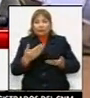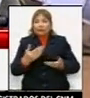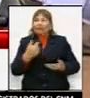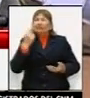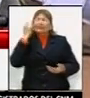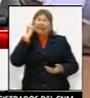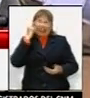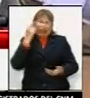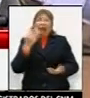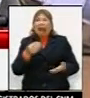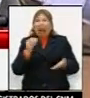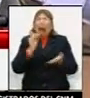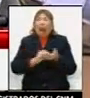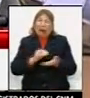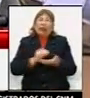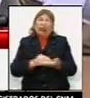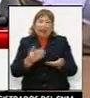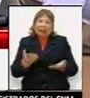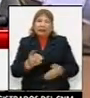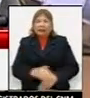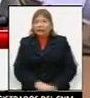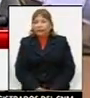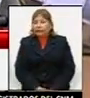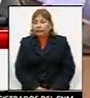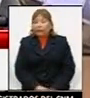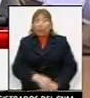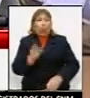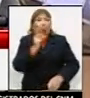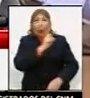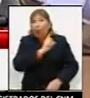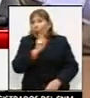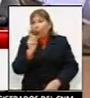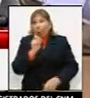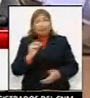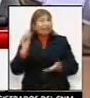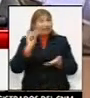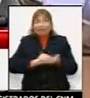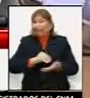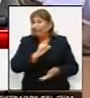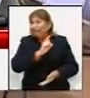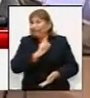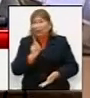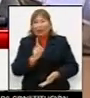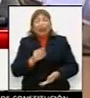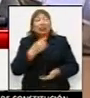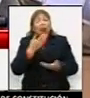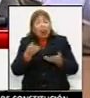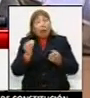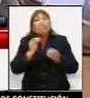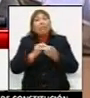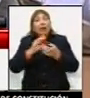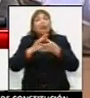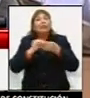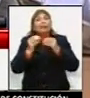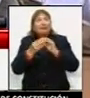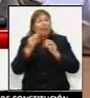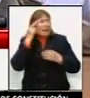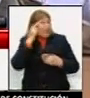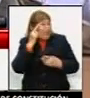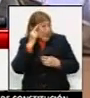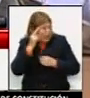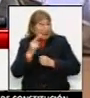que los resultados se van a repetir. Los resultados no se repiten. Y la historia en el Perú con mayor razón. Con mayor